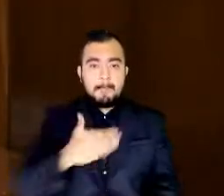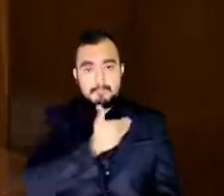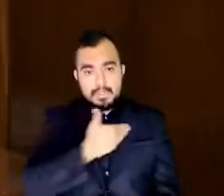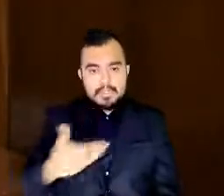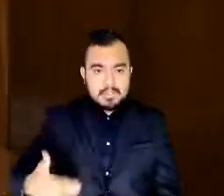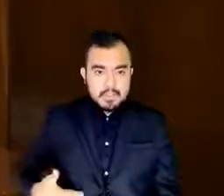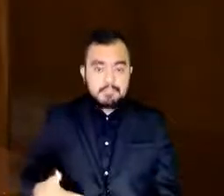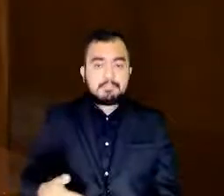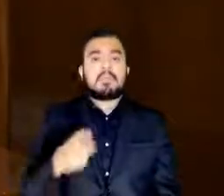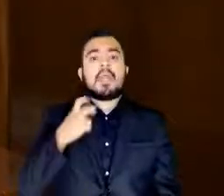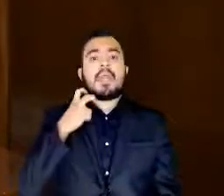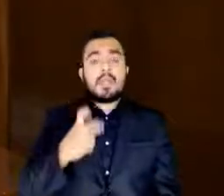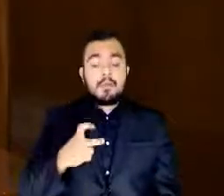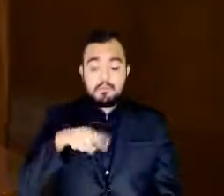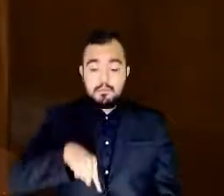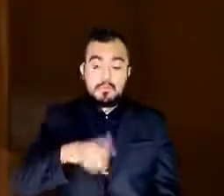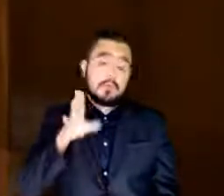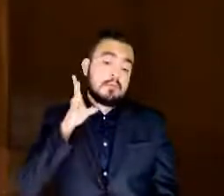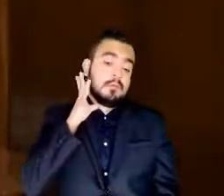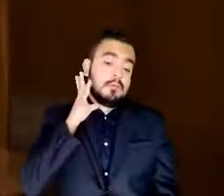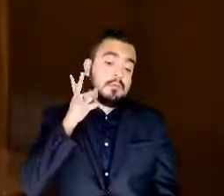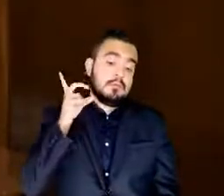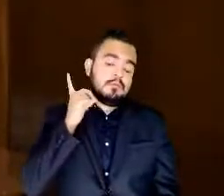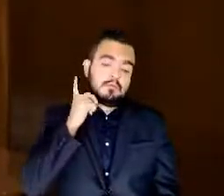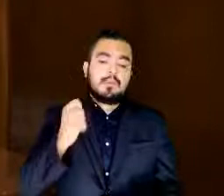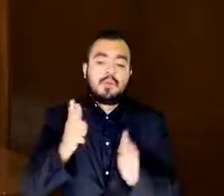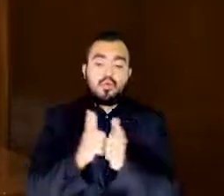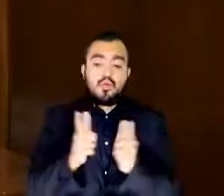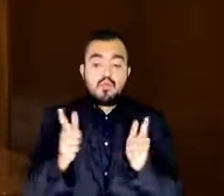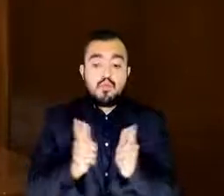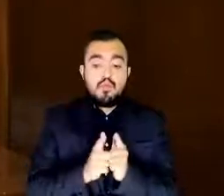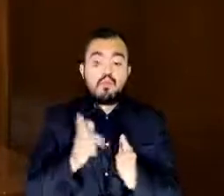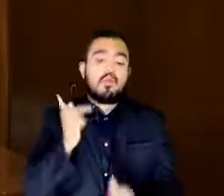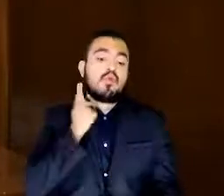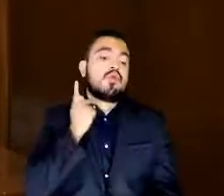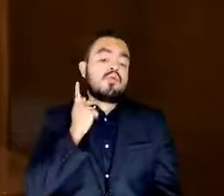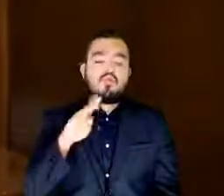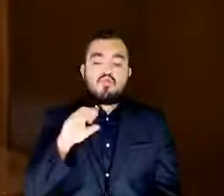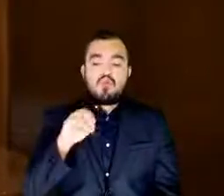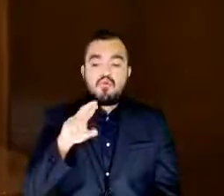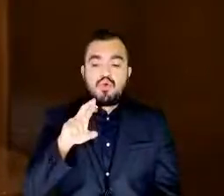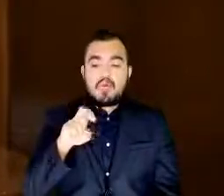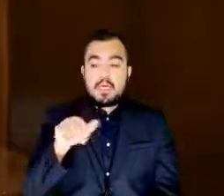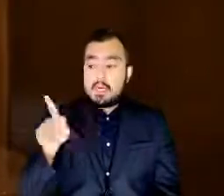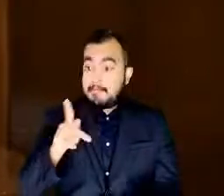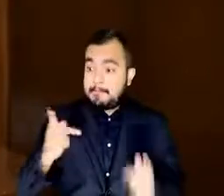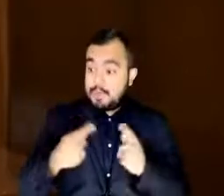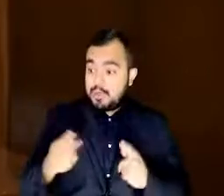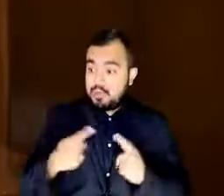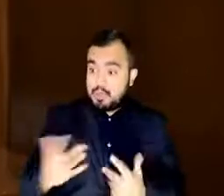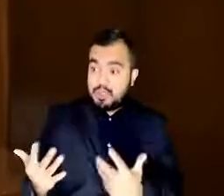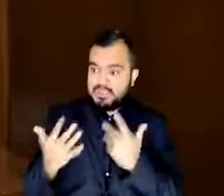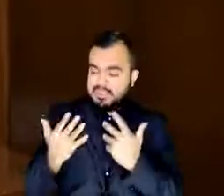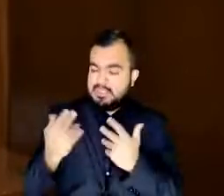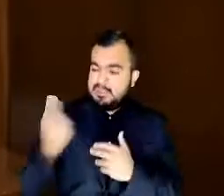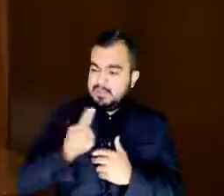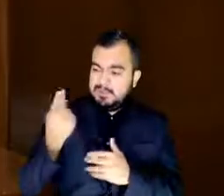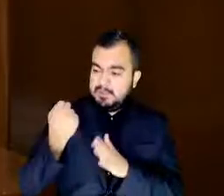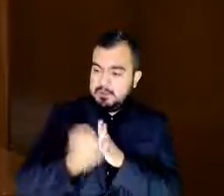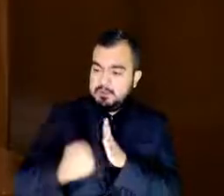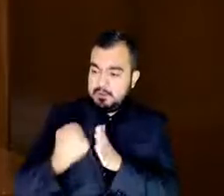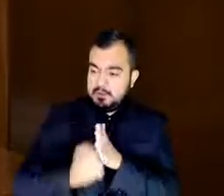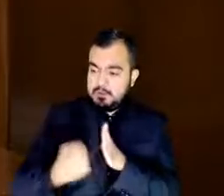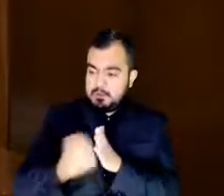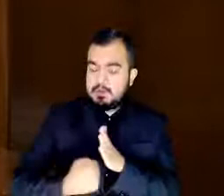anterior que en el Grupo Parlamentario de Morena respaldamos la exigencia del pueblo: no más un gobierno